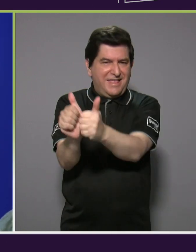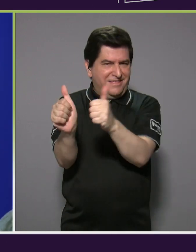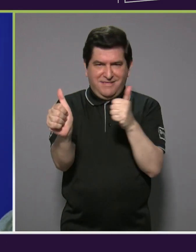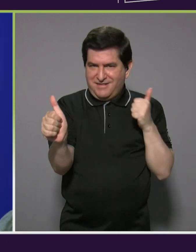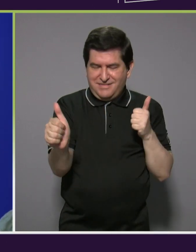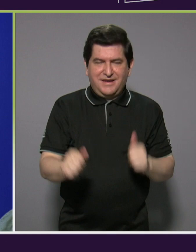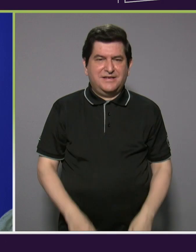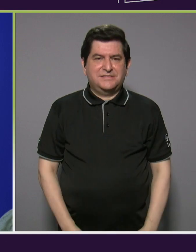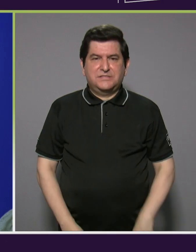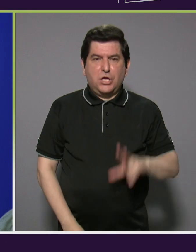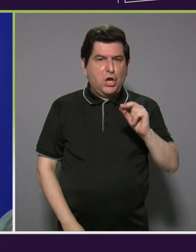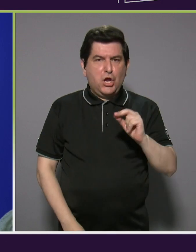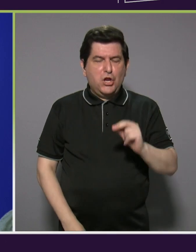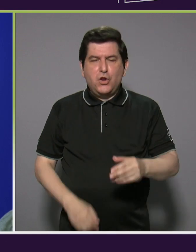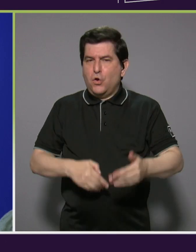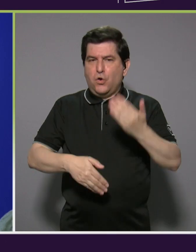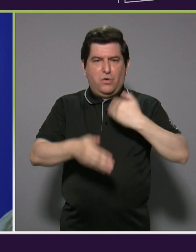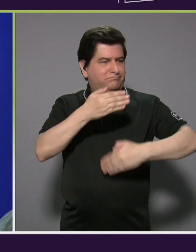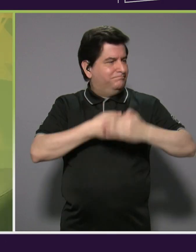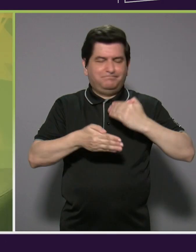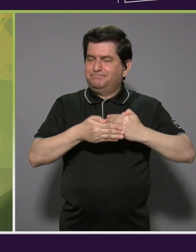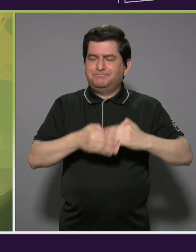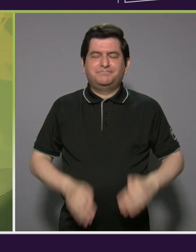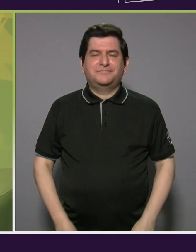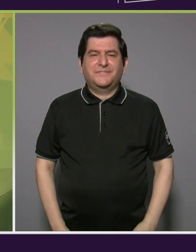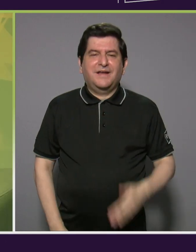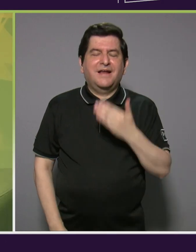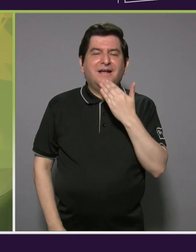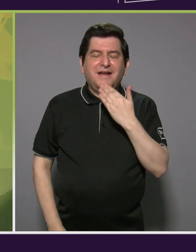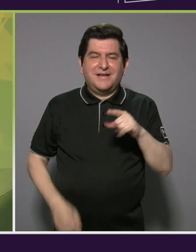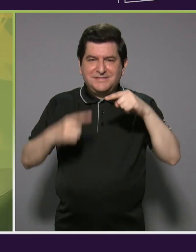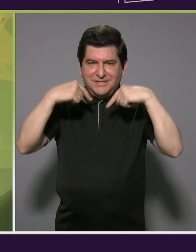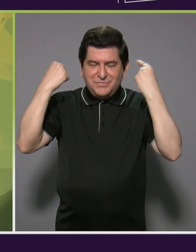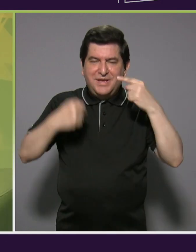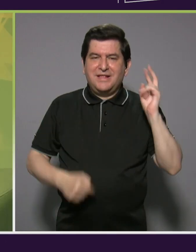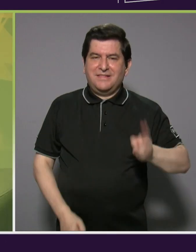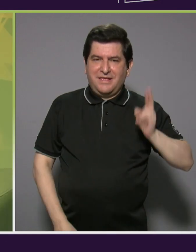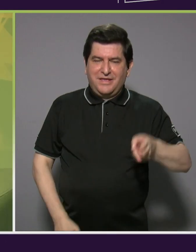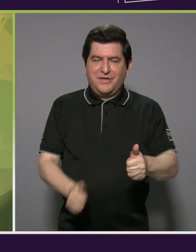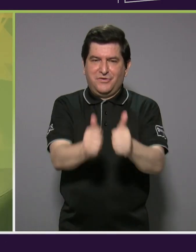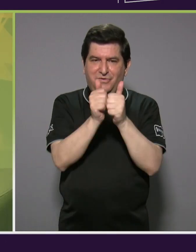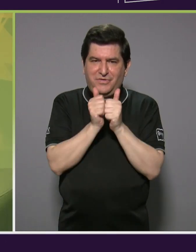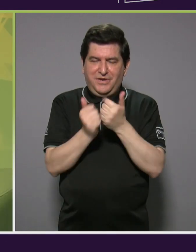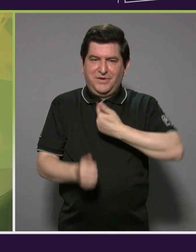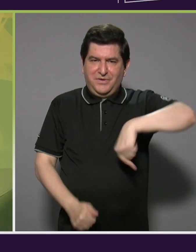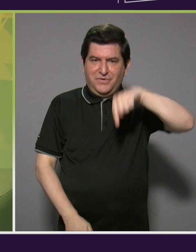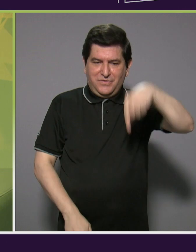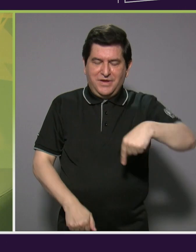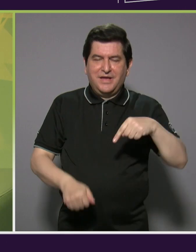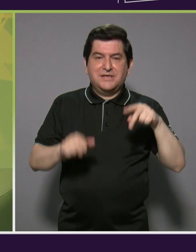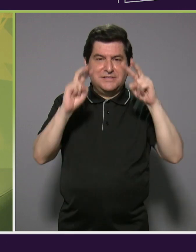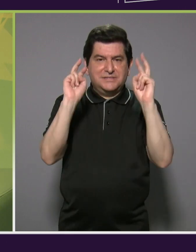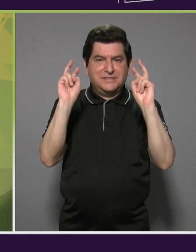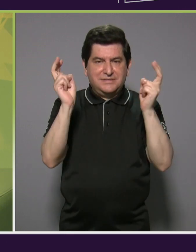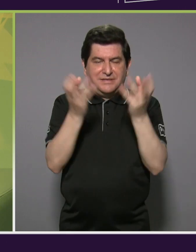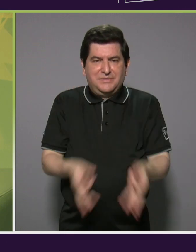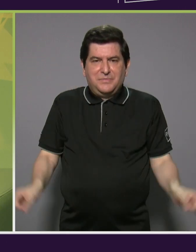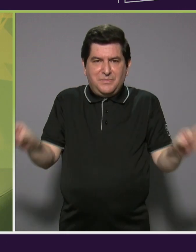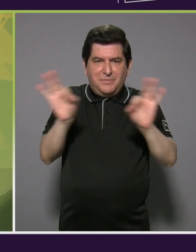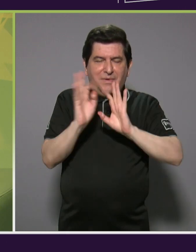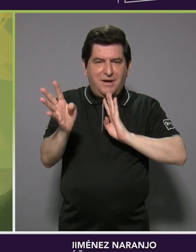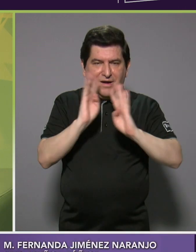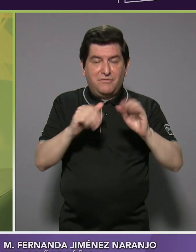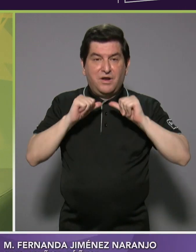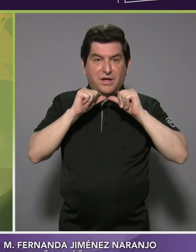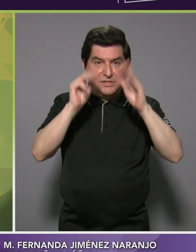y ni un paso atrás. Bueno, le agradezco muchísimo a Mildred y a Rodrigo que nos hayan acompañado para hablar de este importante tema, ¿verdad? Y le